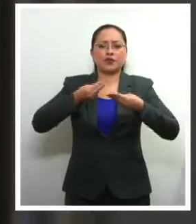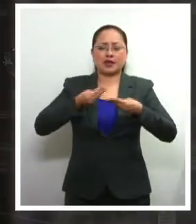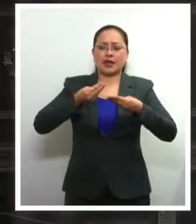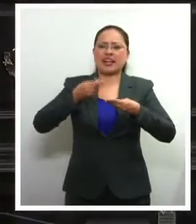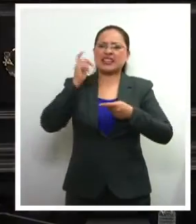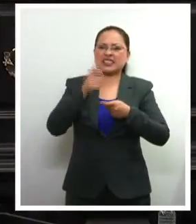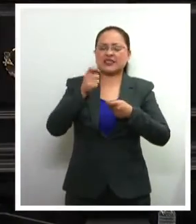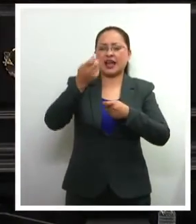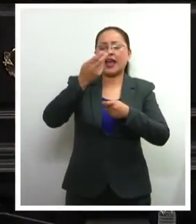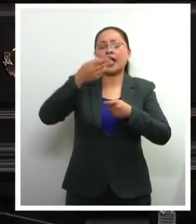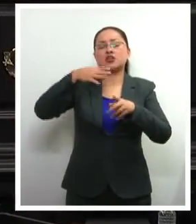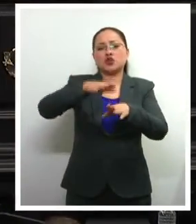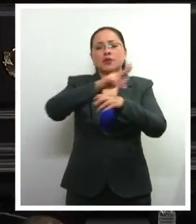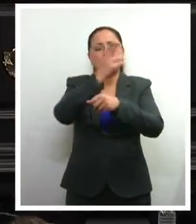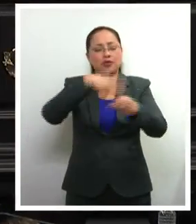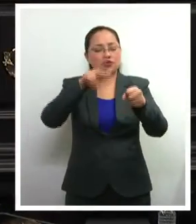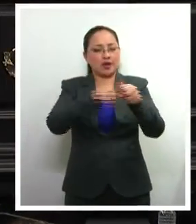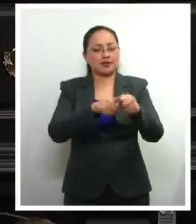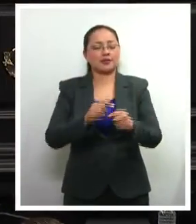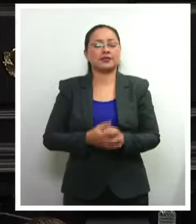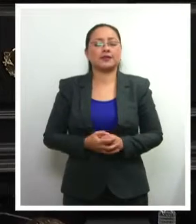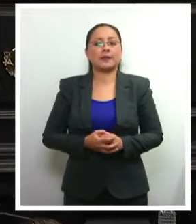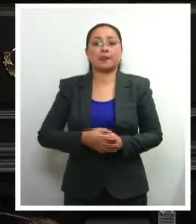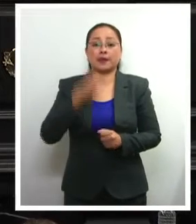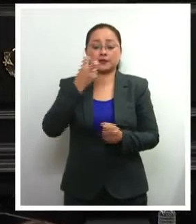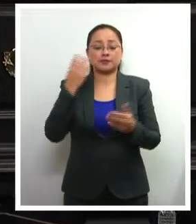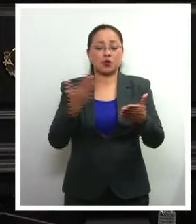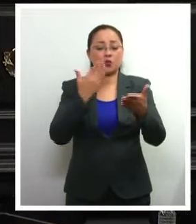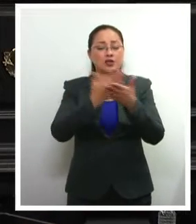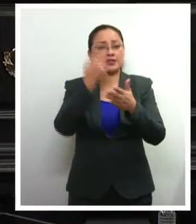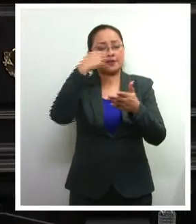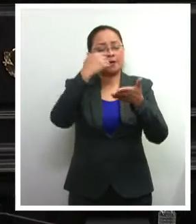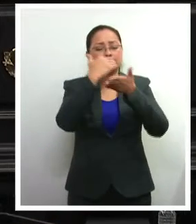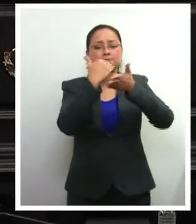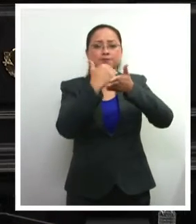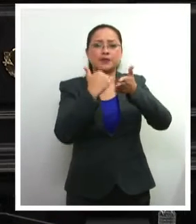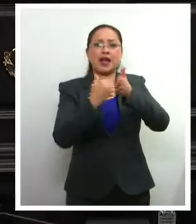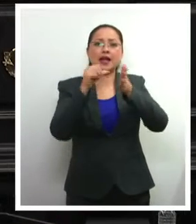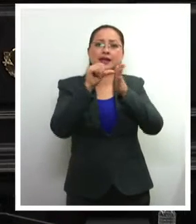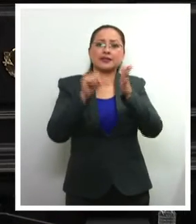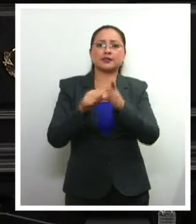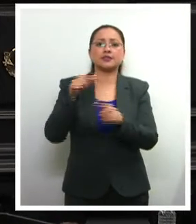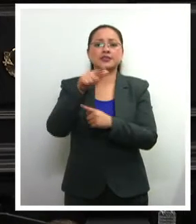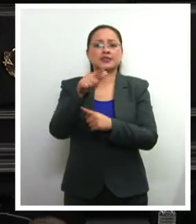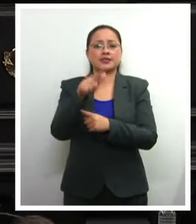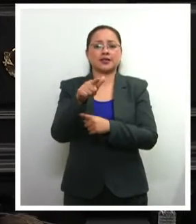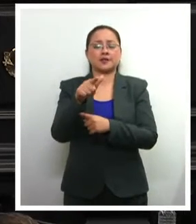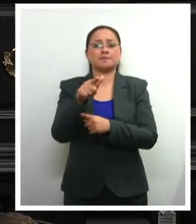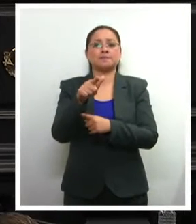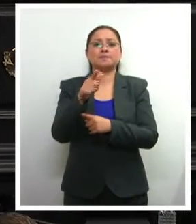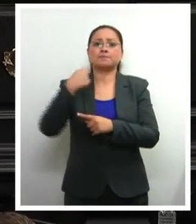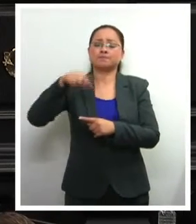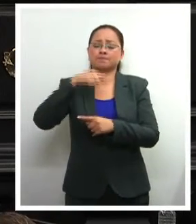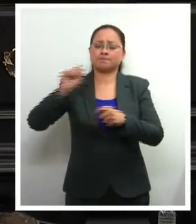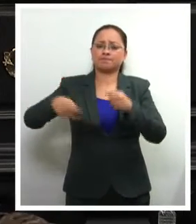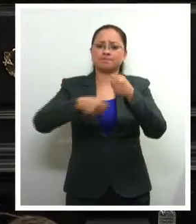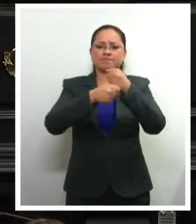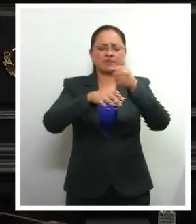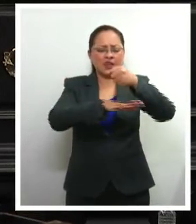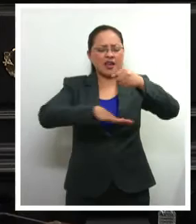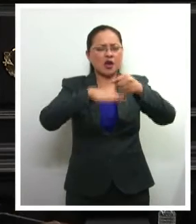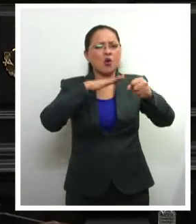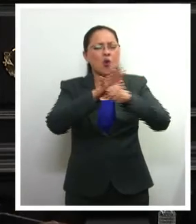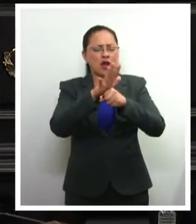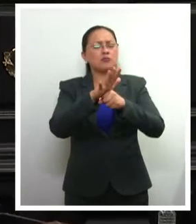medioambiental. Esta propuesta de redacción para la primera parte del artículo 17 se cimenta en una